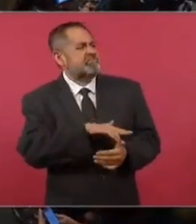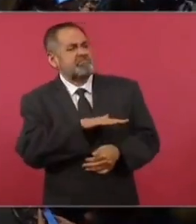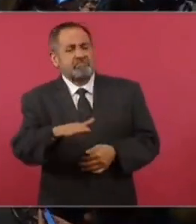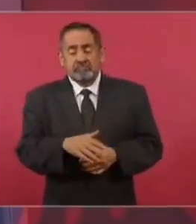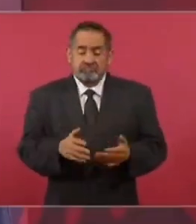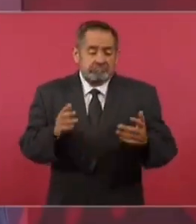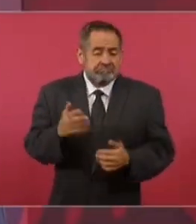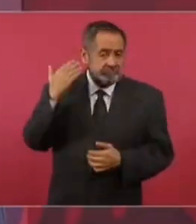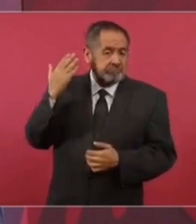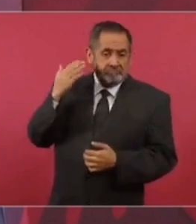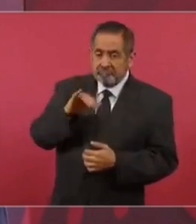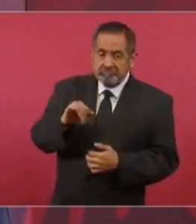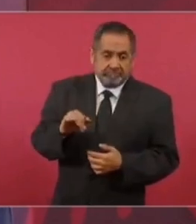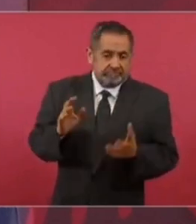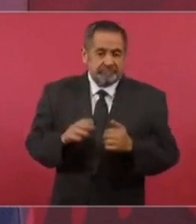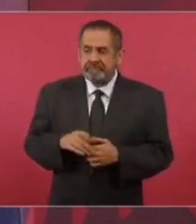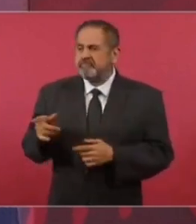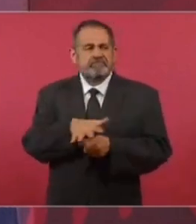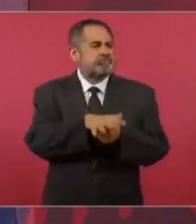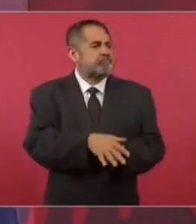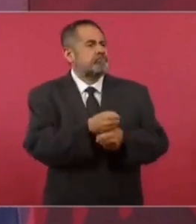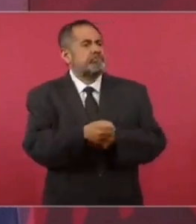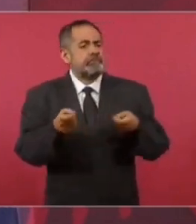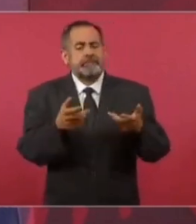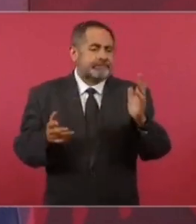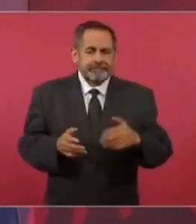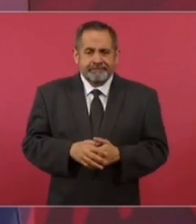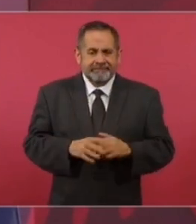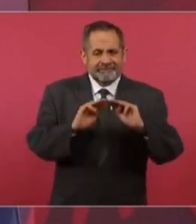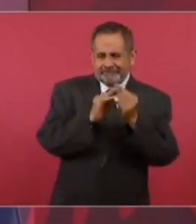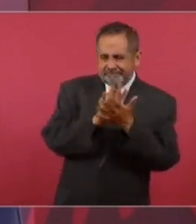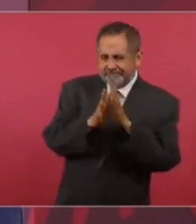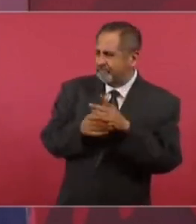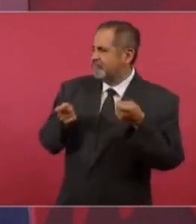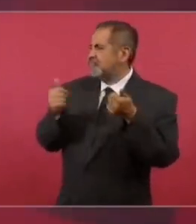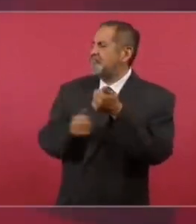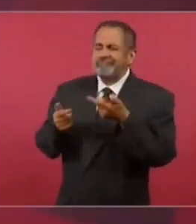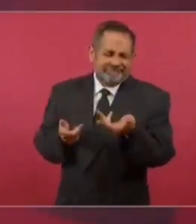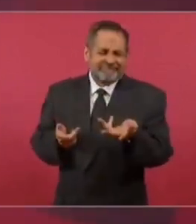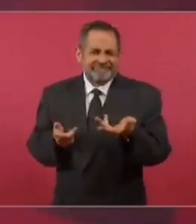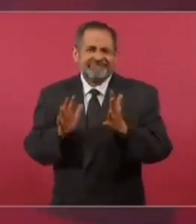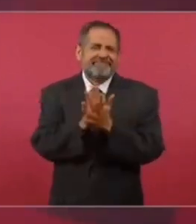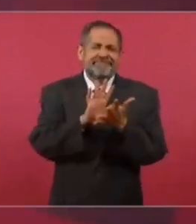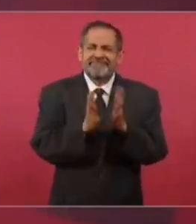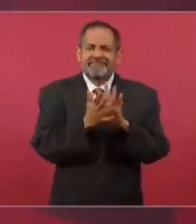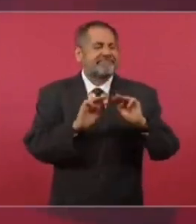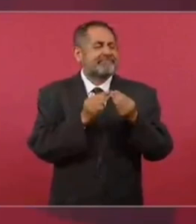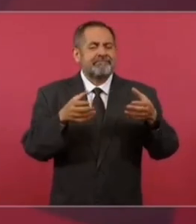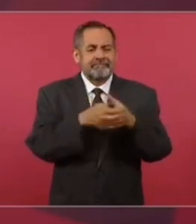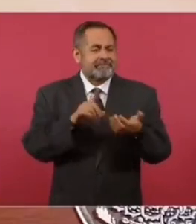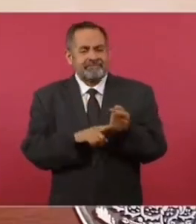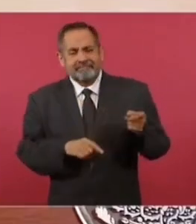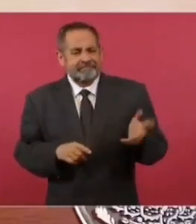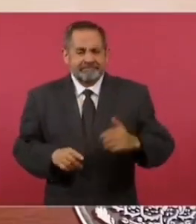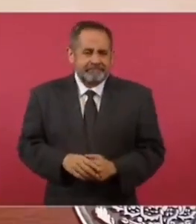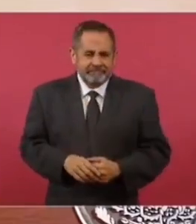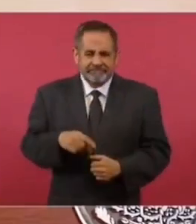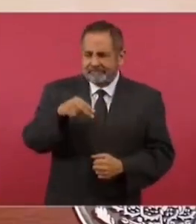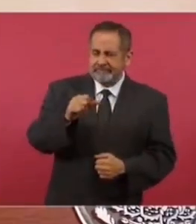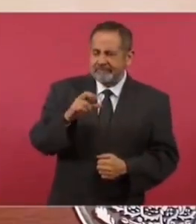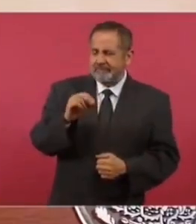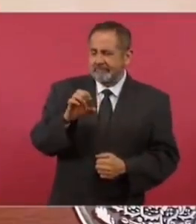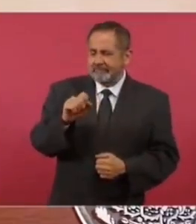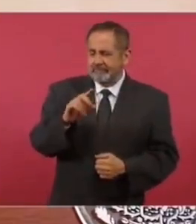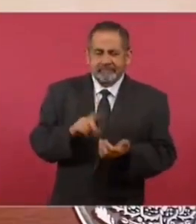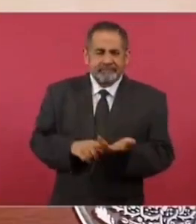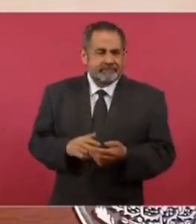masacres, cuando dominaba el narcotráfico, cuando había un narcoestado, no